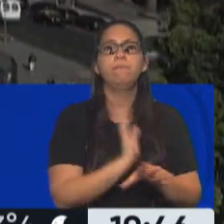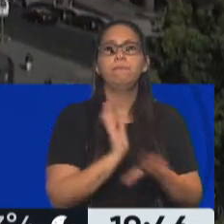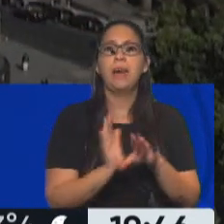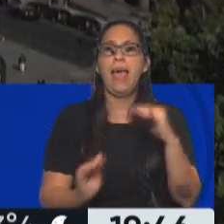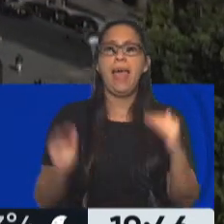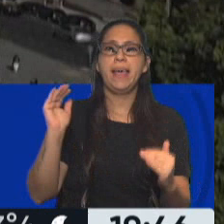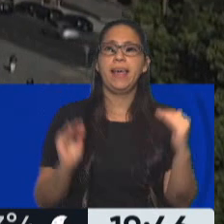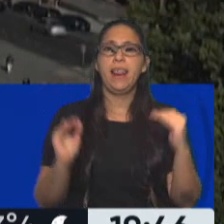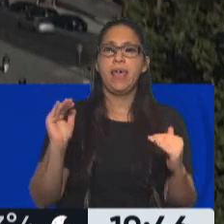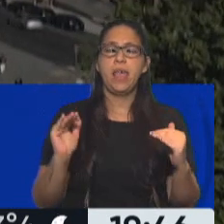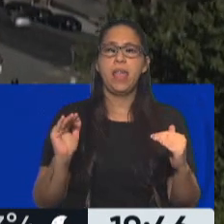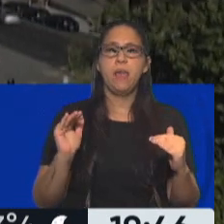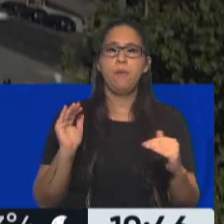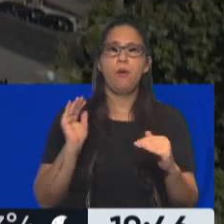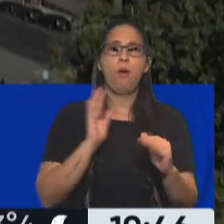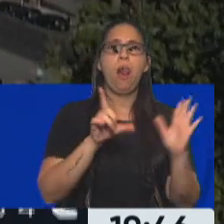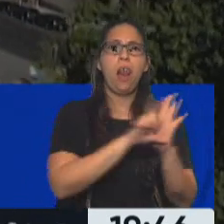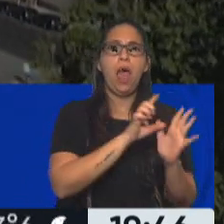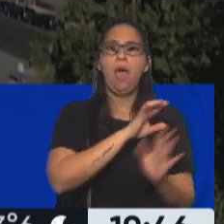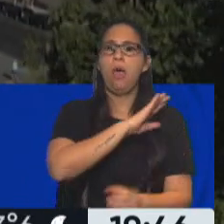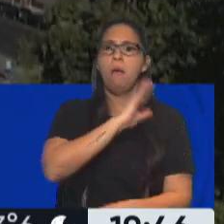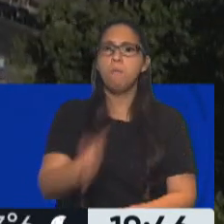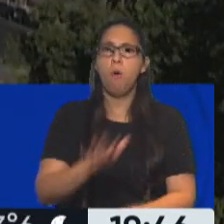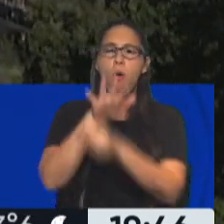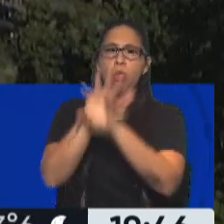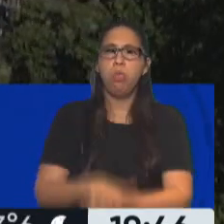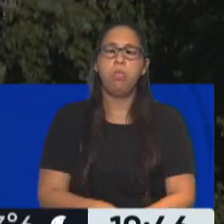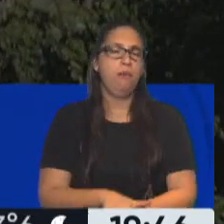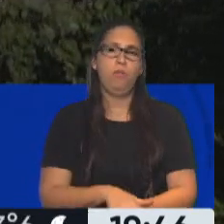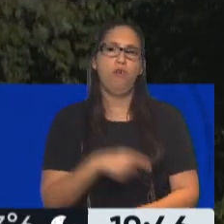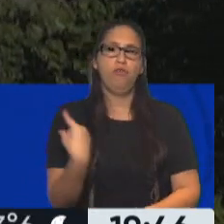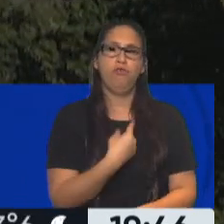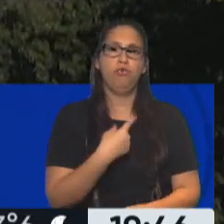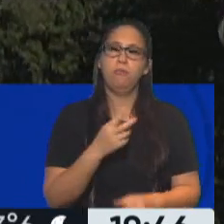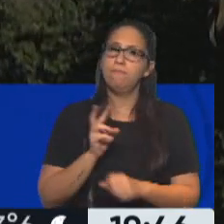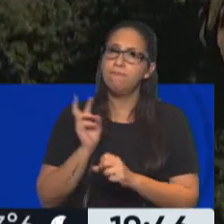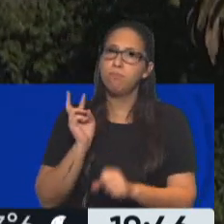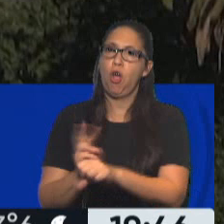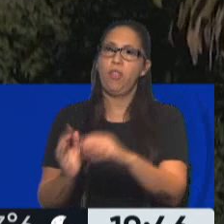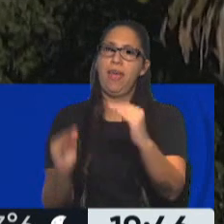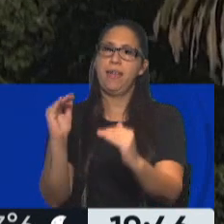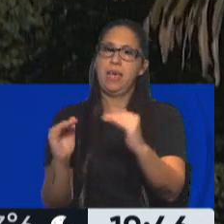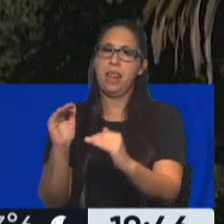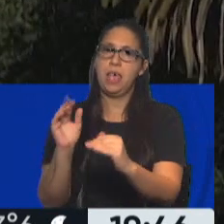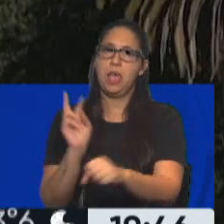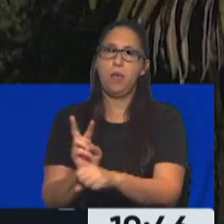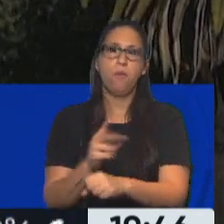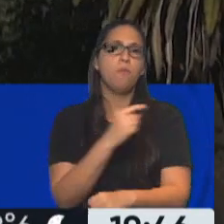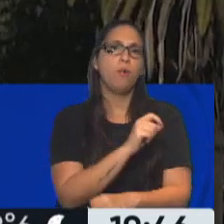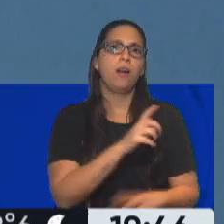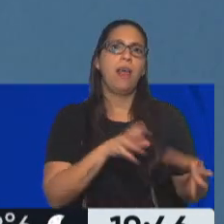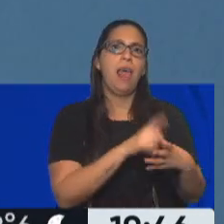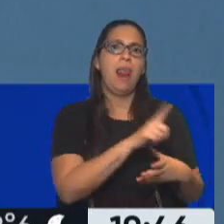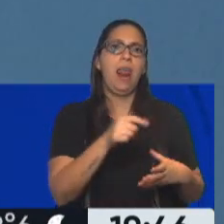equilibrio fiscal, que es mucho trabajo para el Ejecutivo, nosotros lo vamos a proteger por parte de él. Por lo menos la Libertad Avanza está de